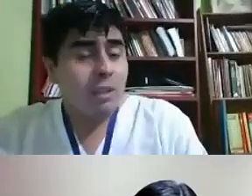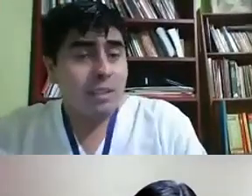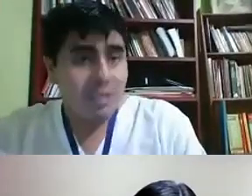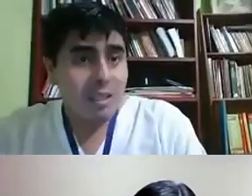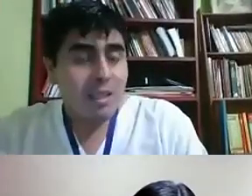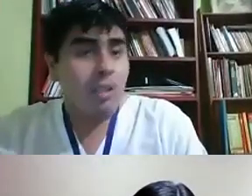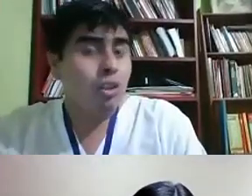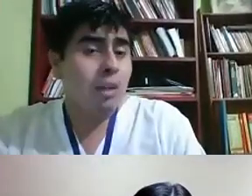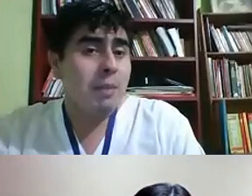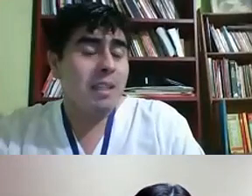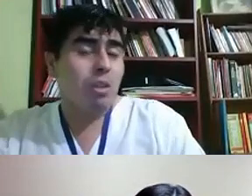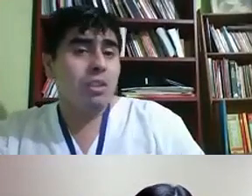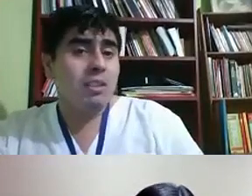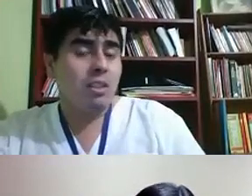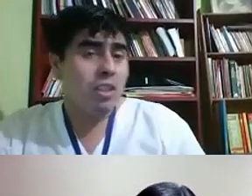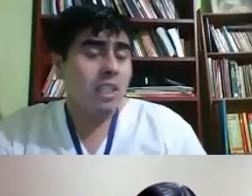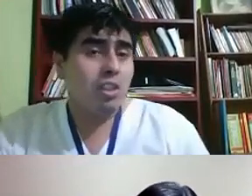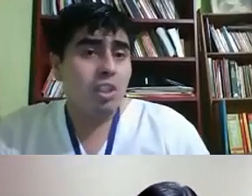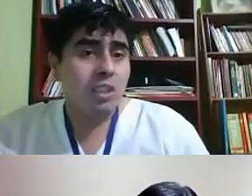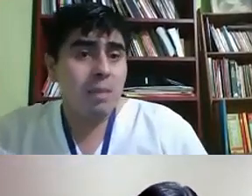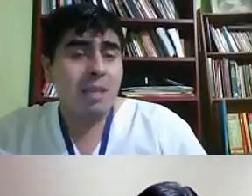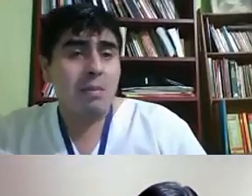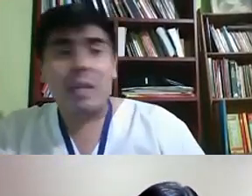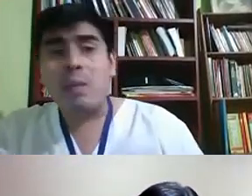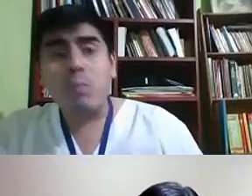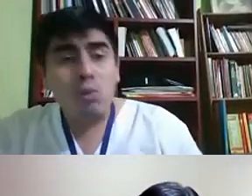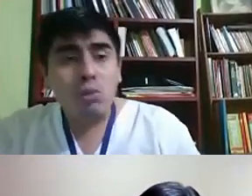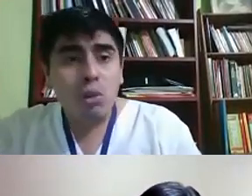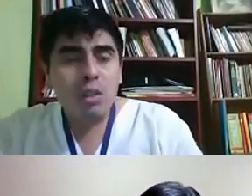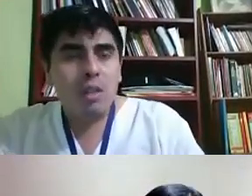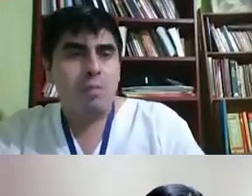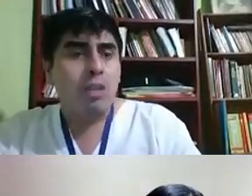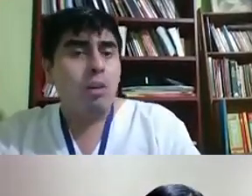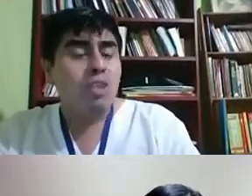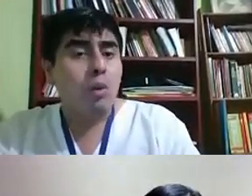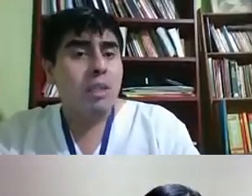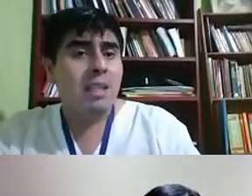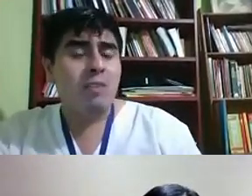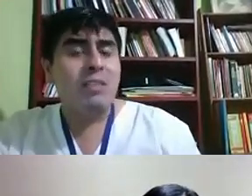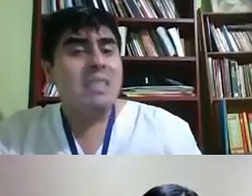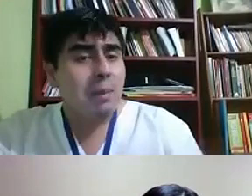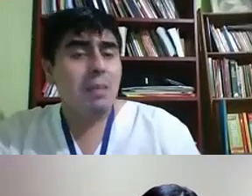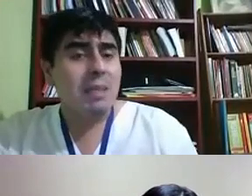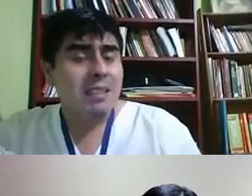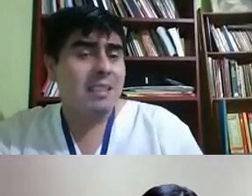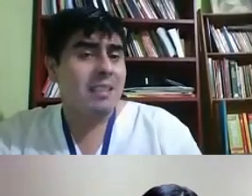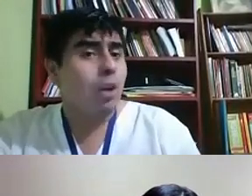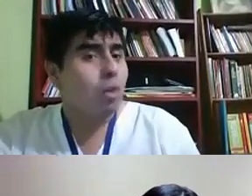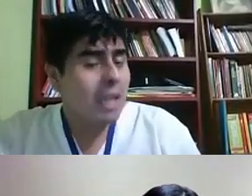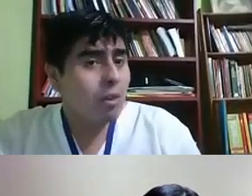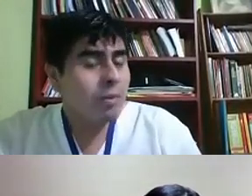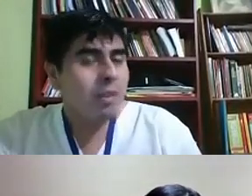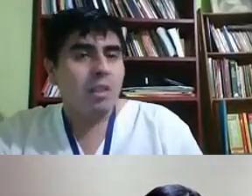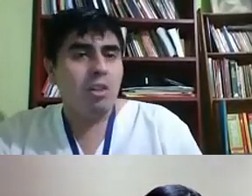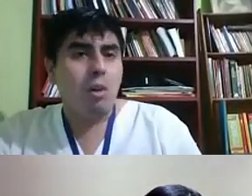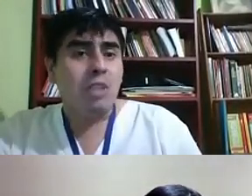Claro que sí, no solamente las saturaciones de oxígeno, sino también ver el pulso, ver cómo se encuentra físicamente el paciente, si es que está